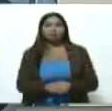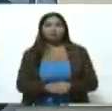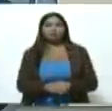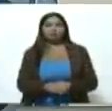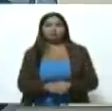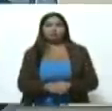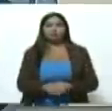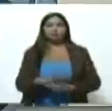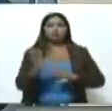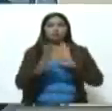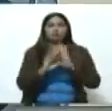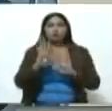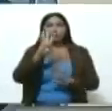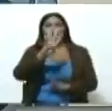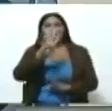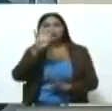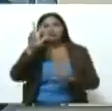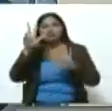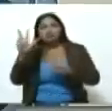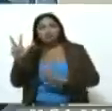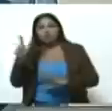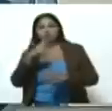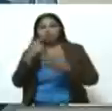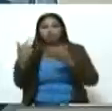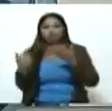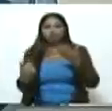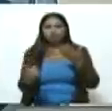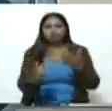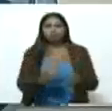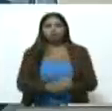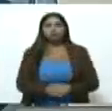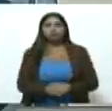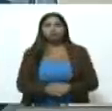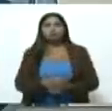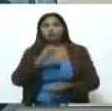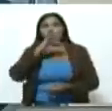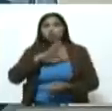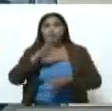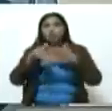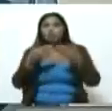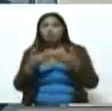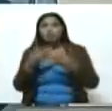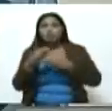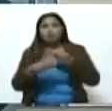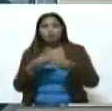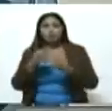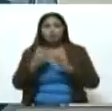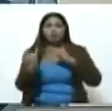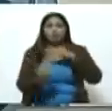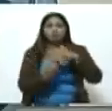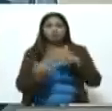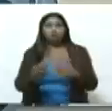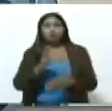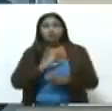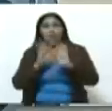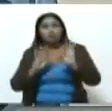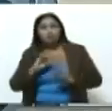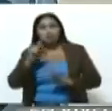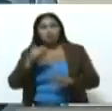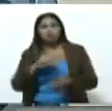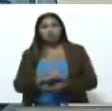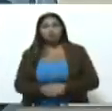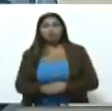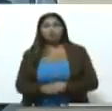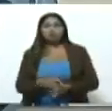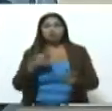en un total de 43 circulares, un hecho histórico en esta institución que prácticamente iba al